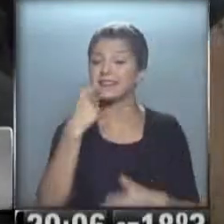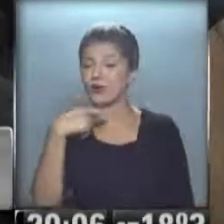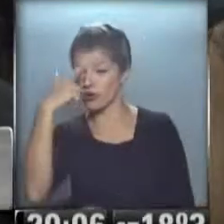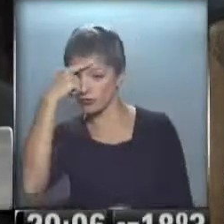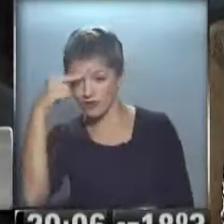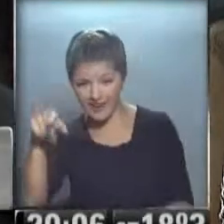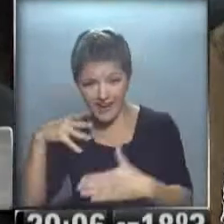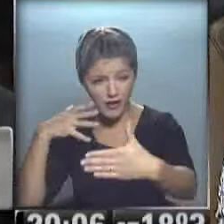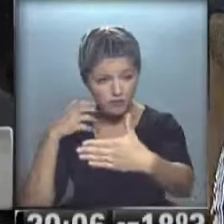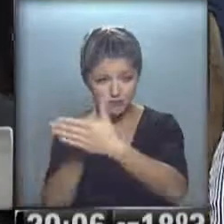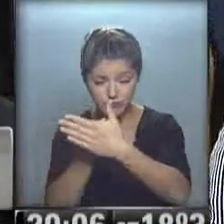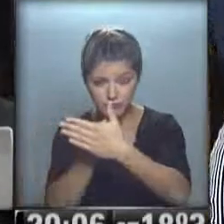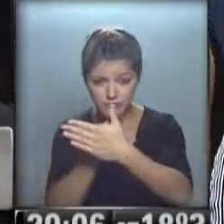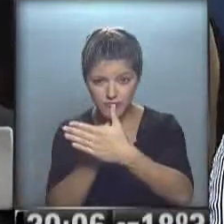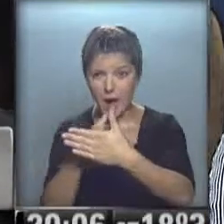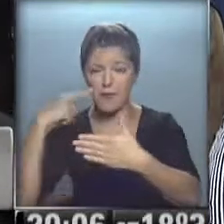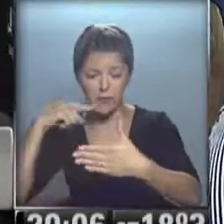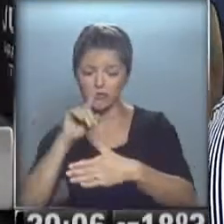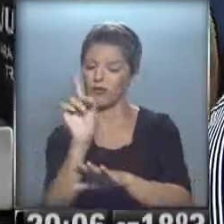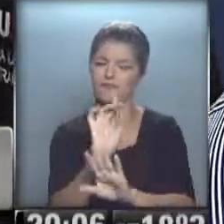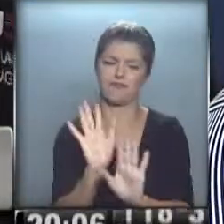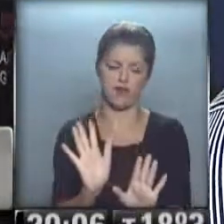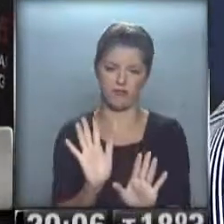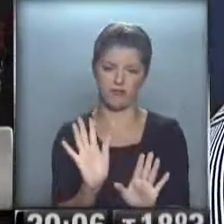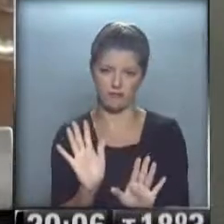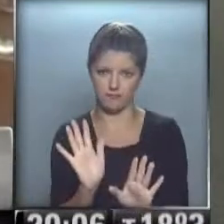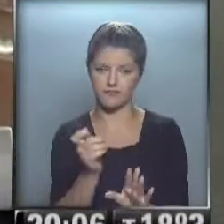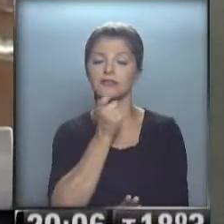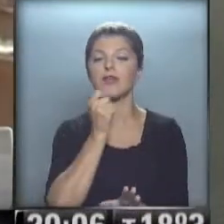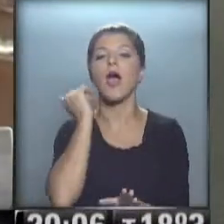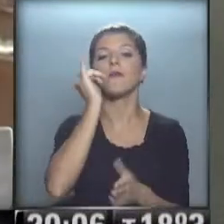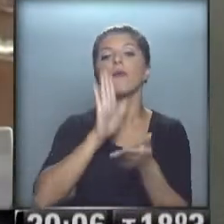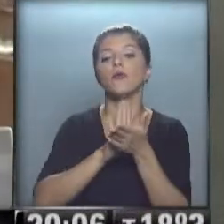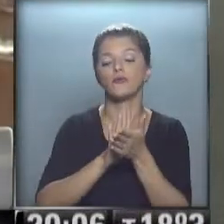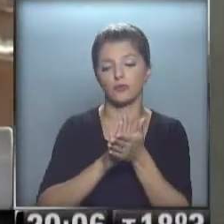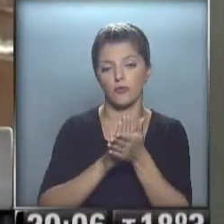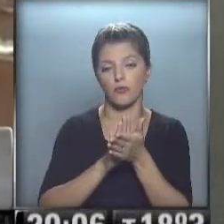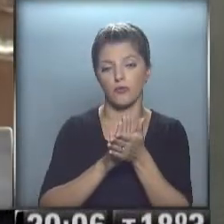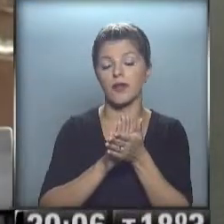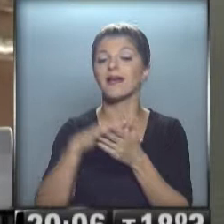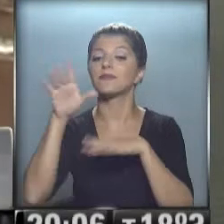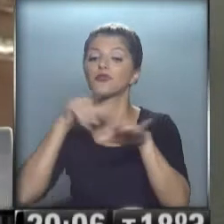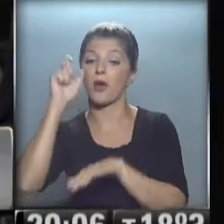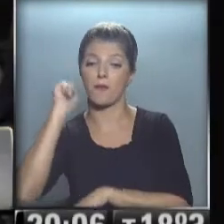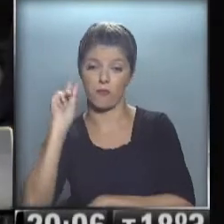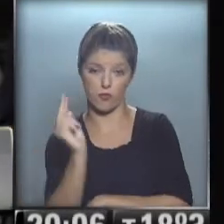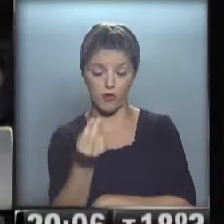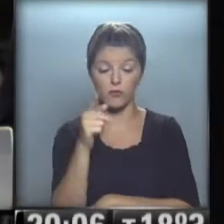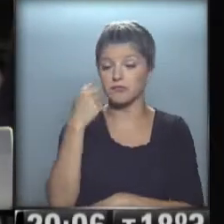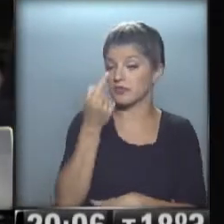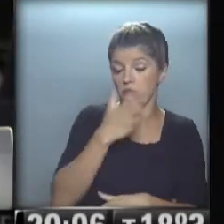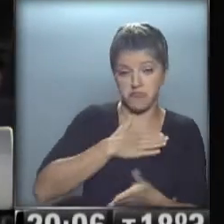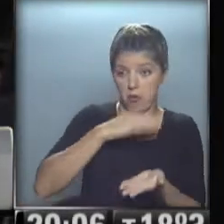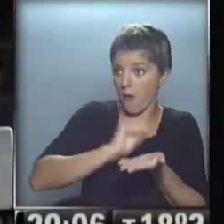haya chocado la formación con intencionalidad. Con relación a las víctimas, Claudio Siciliano sostuvo que sus abogados nunca